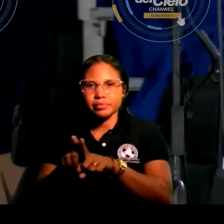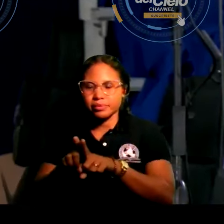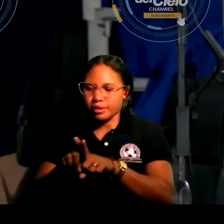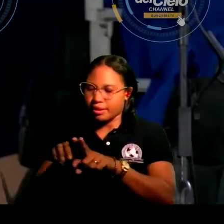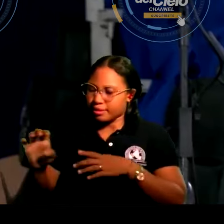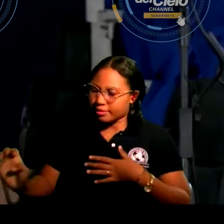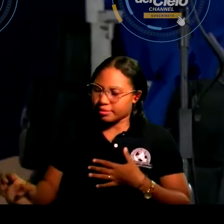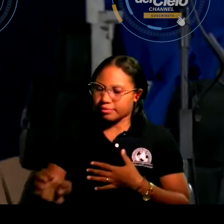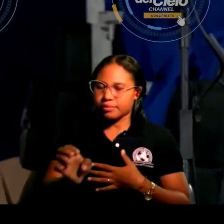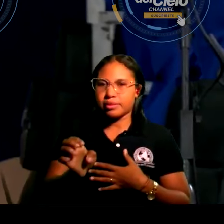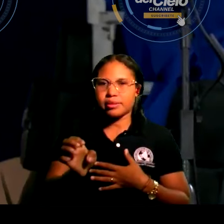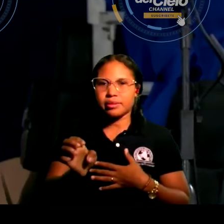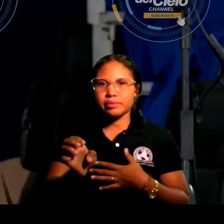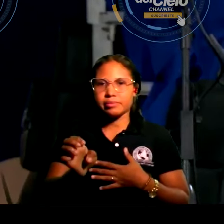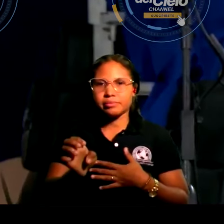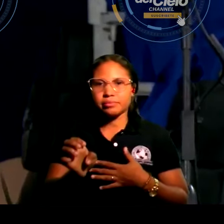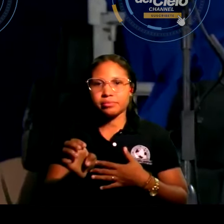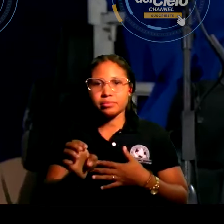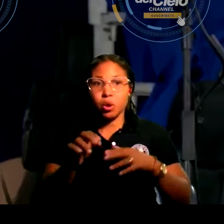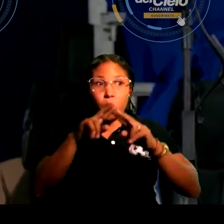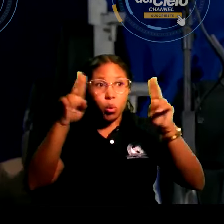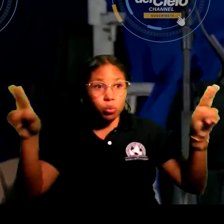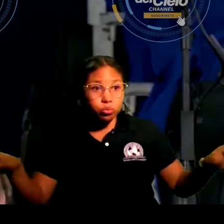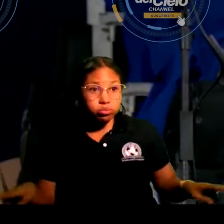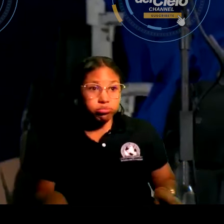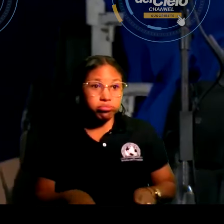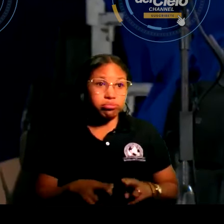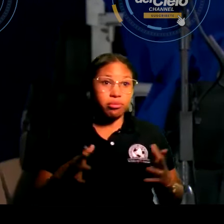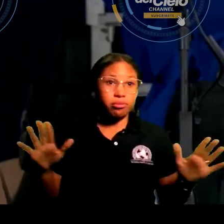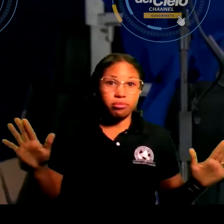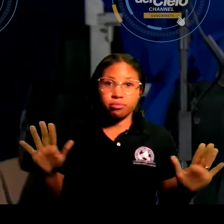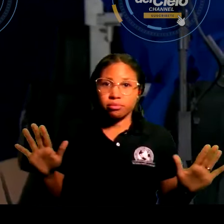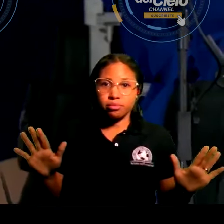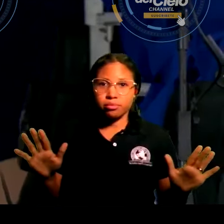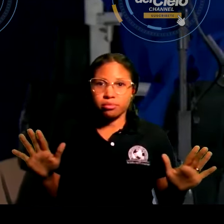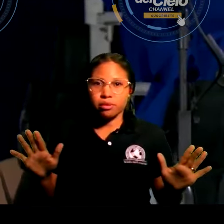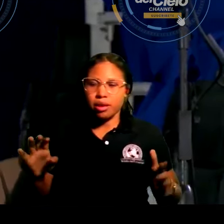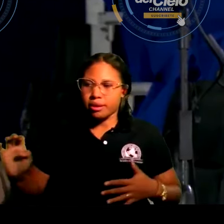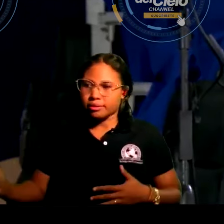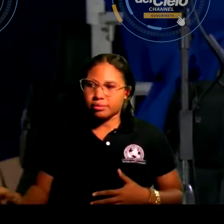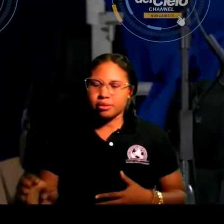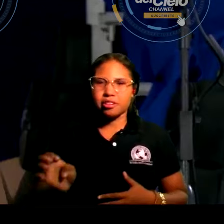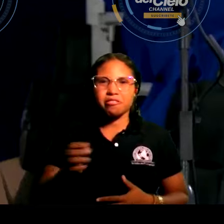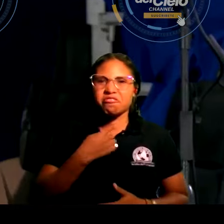es popular. Este evangelio a la gente no le gusta,